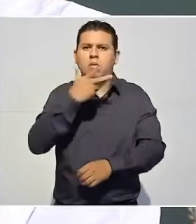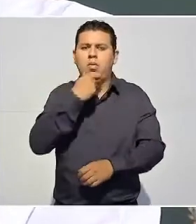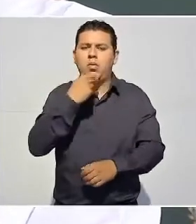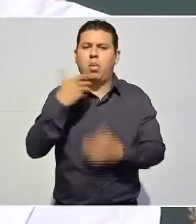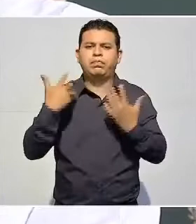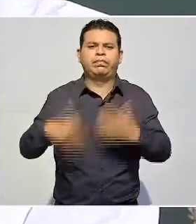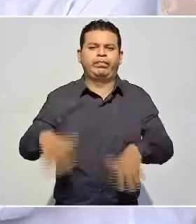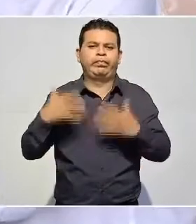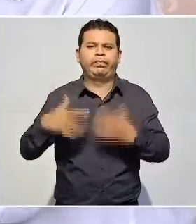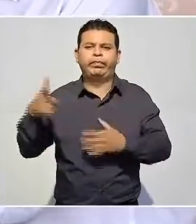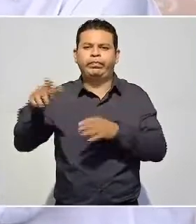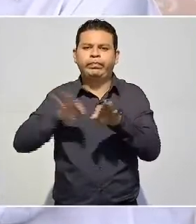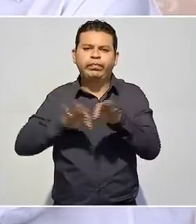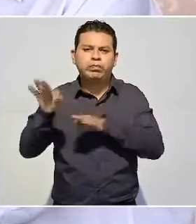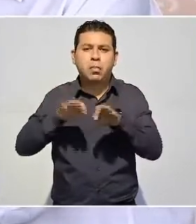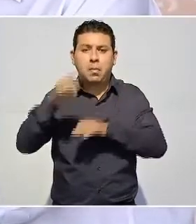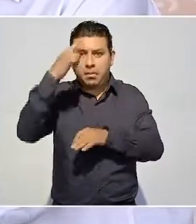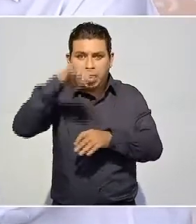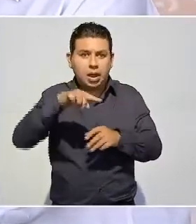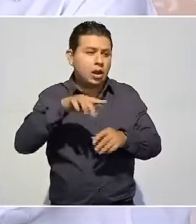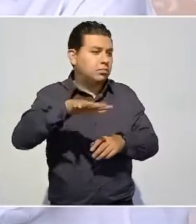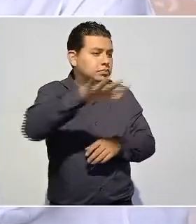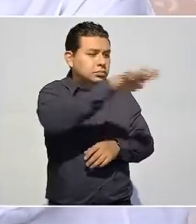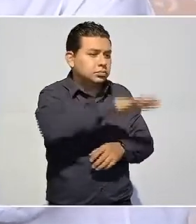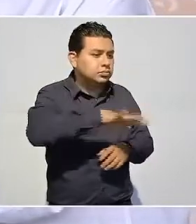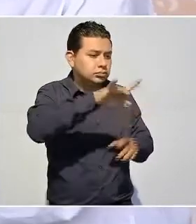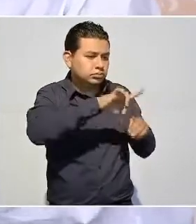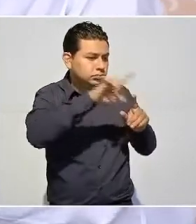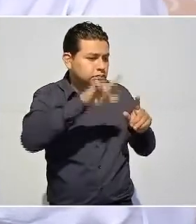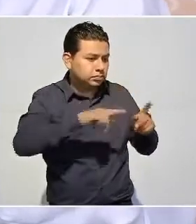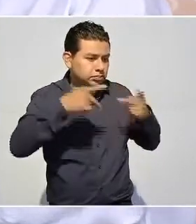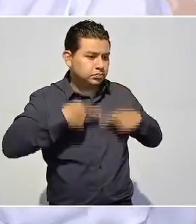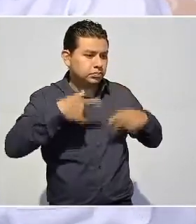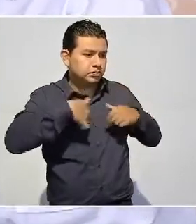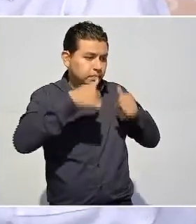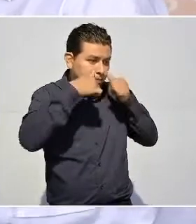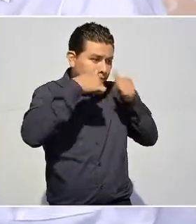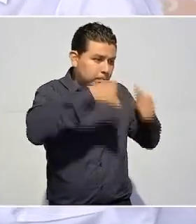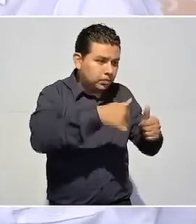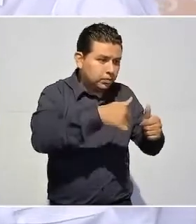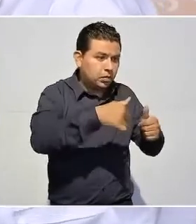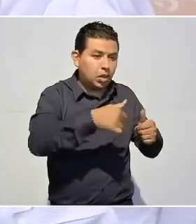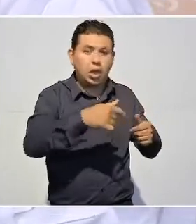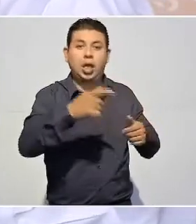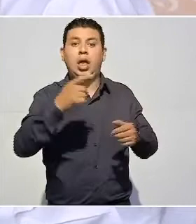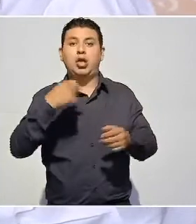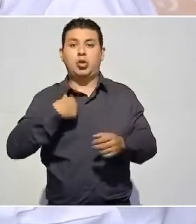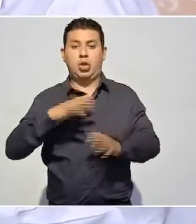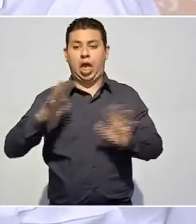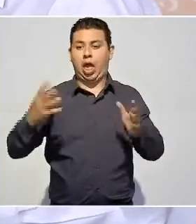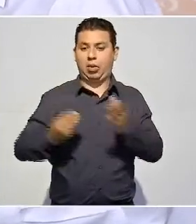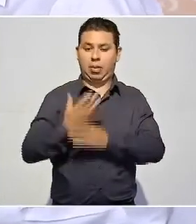gobernó para el pueblo y no para sí mismo.